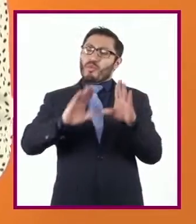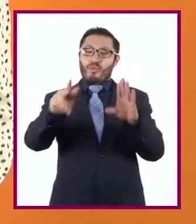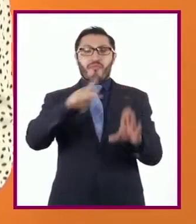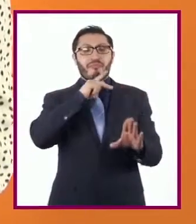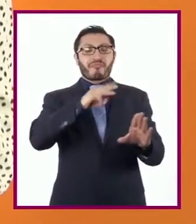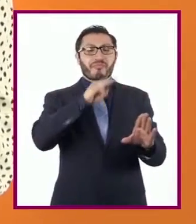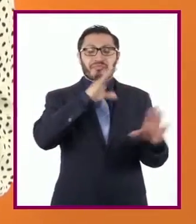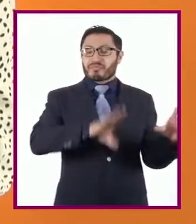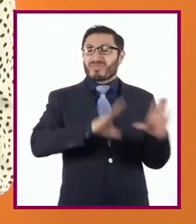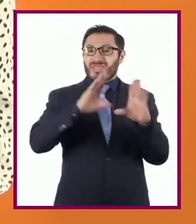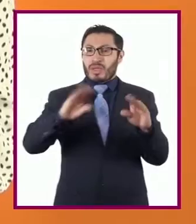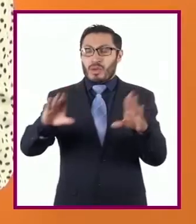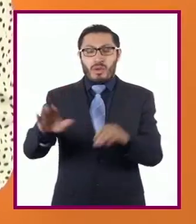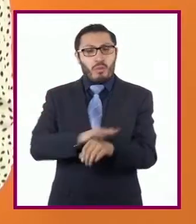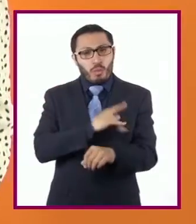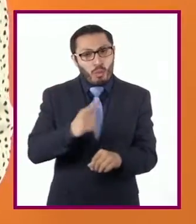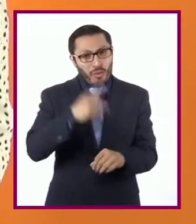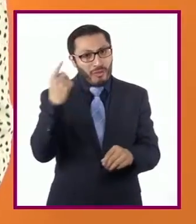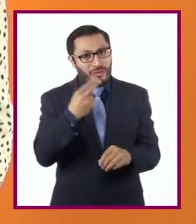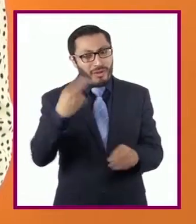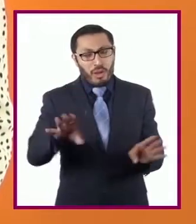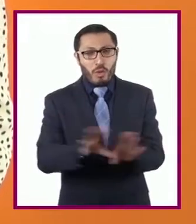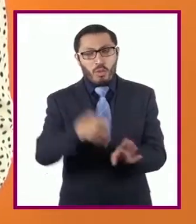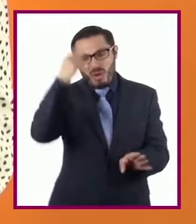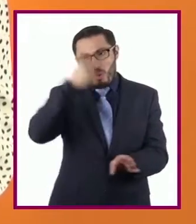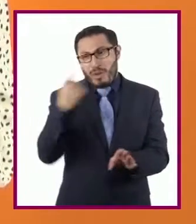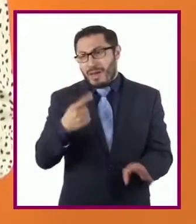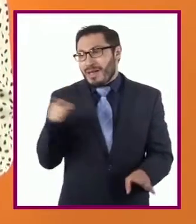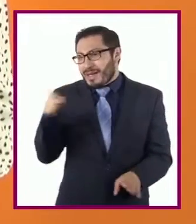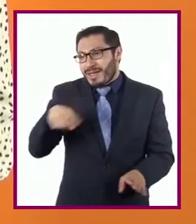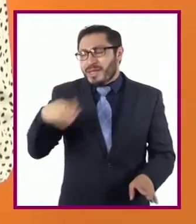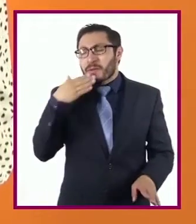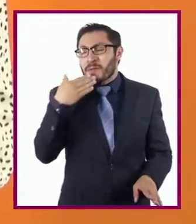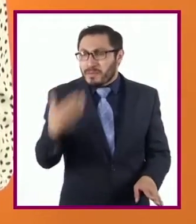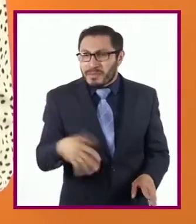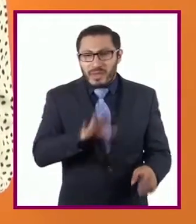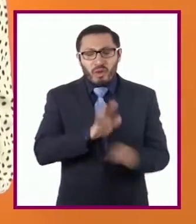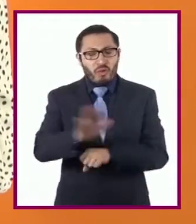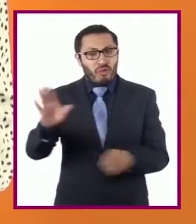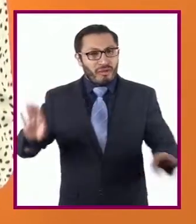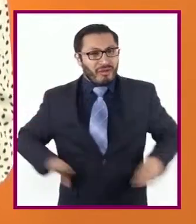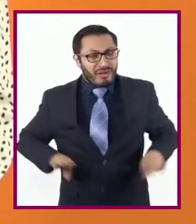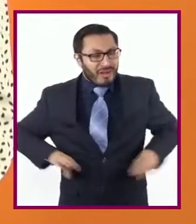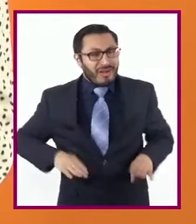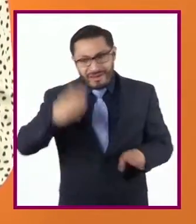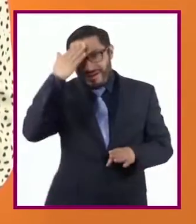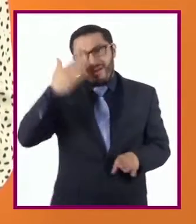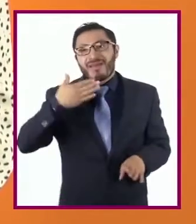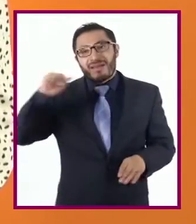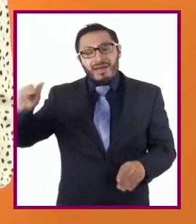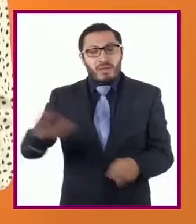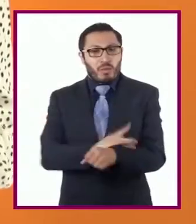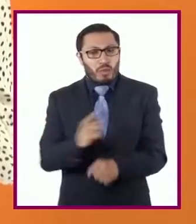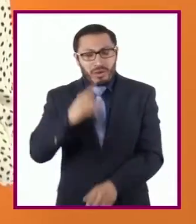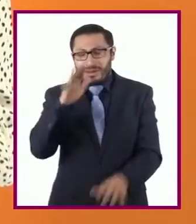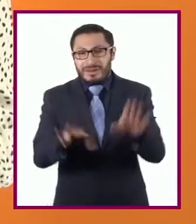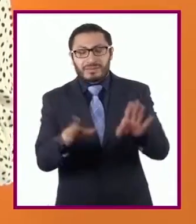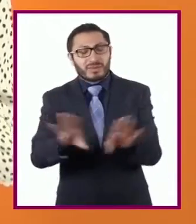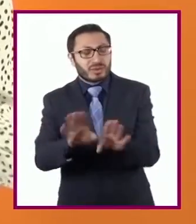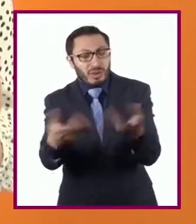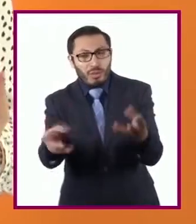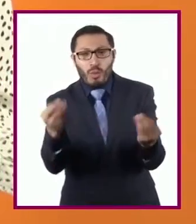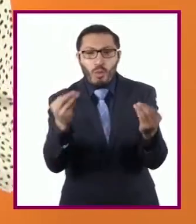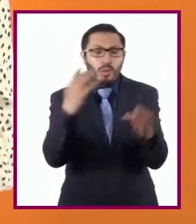porque necesitan esta referencia para saber para qué son buenos, cuáles son sus capacidades, porque muchas veces tienen